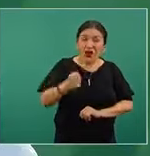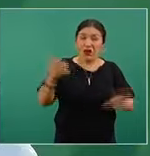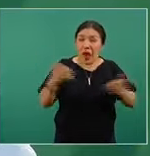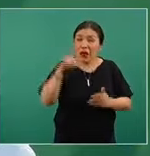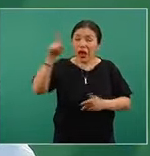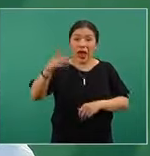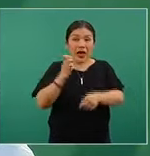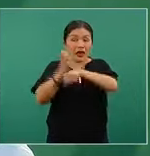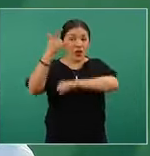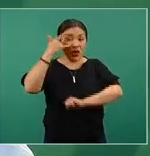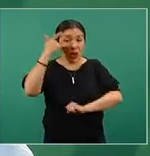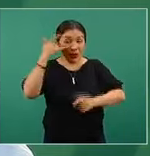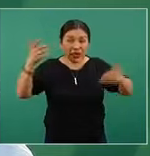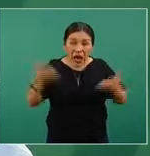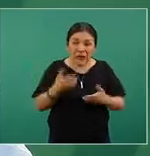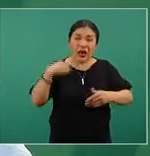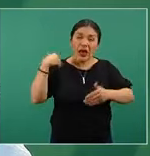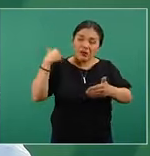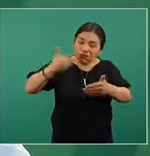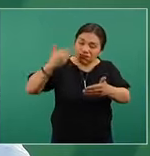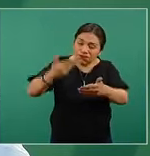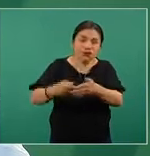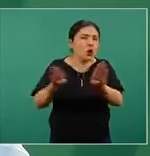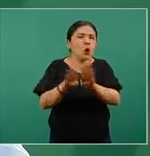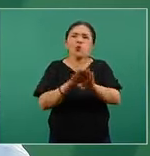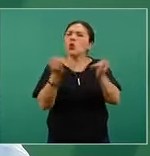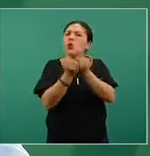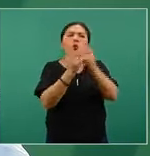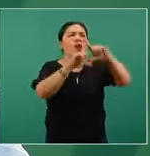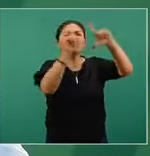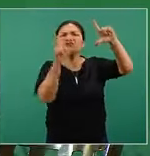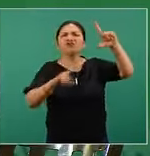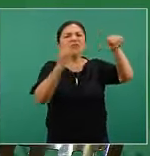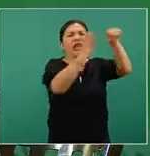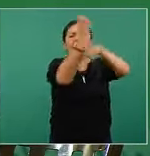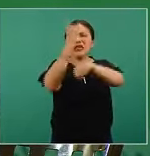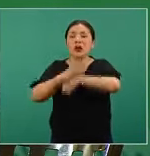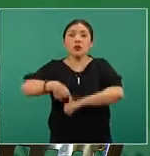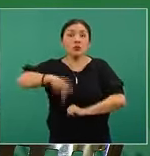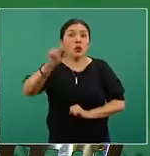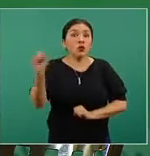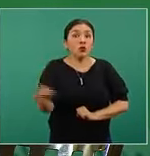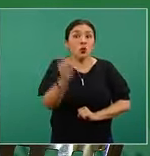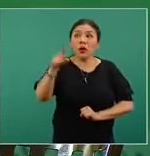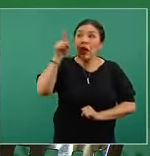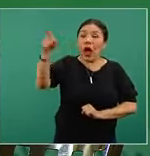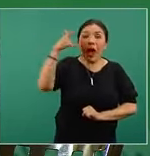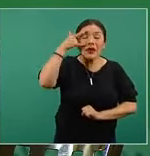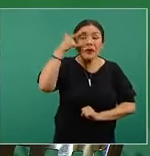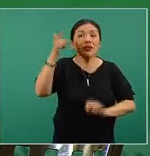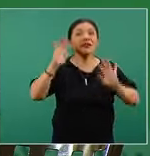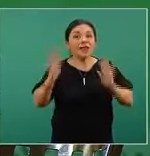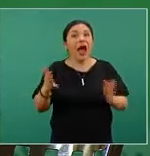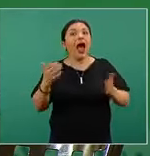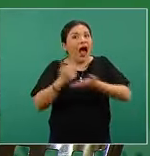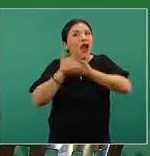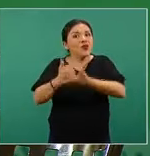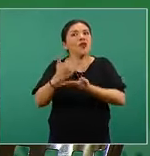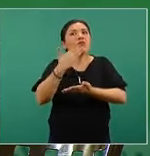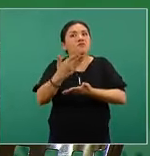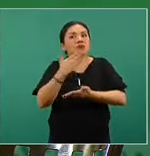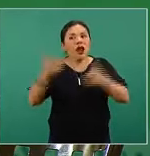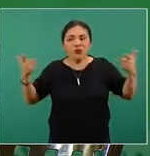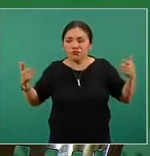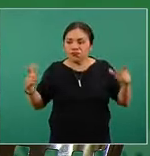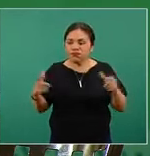ha realizado al igual que el resto de las 31 entidades federativas pero que afortunadamente para ellos esto les ha favorecido para